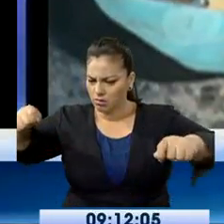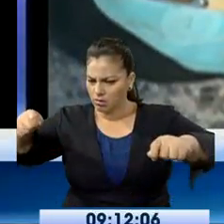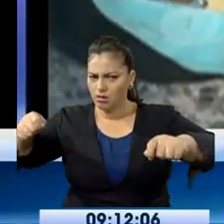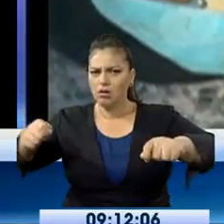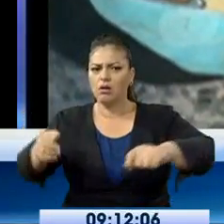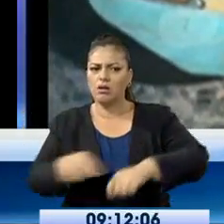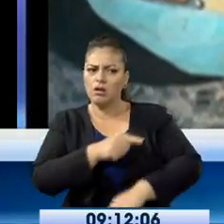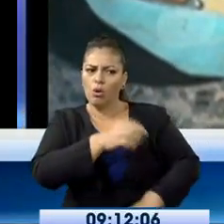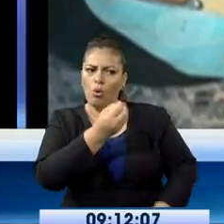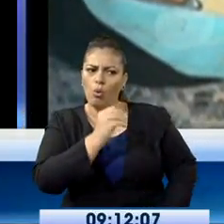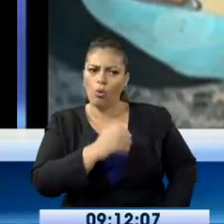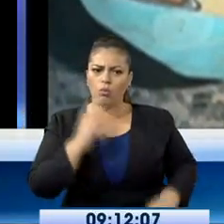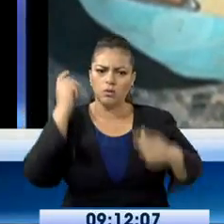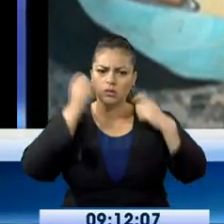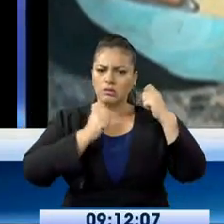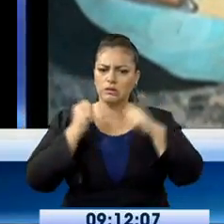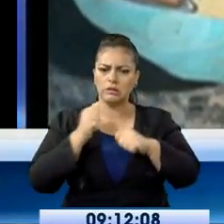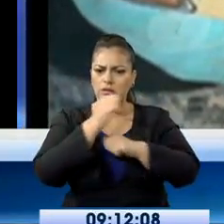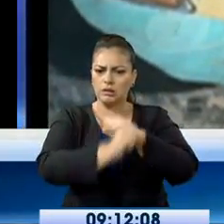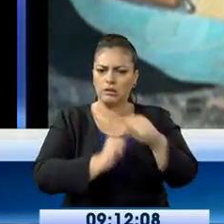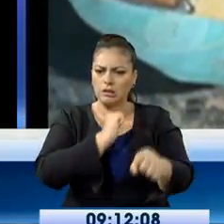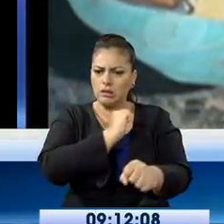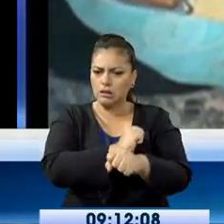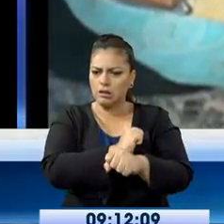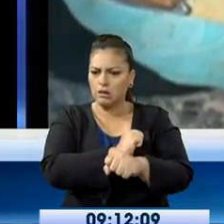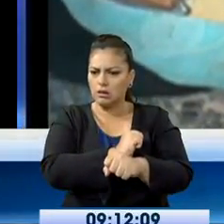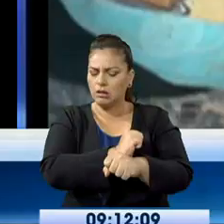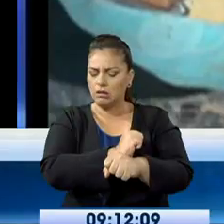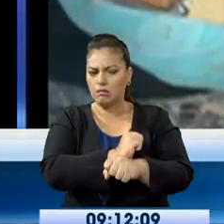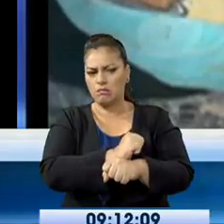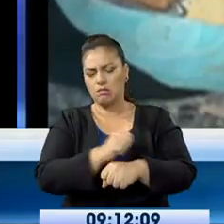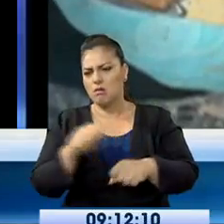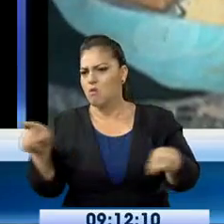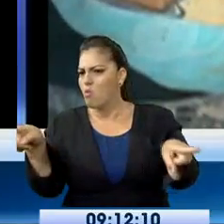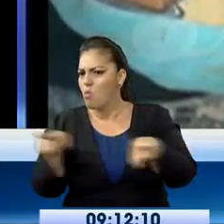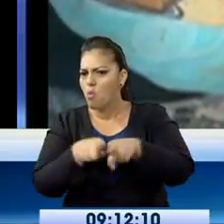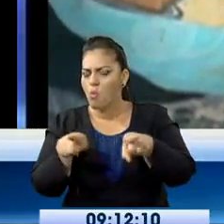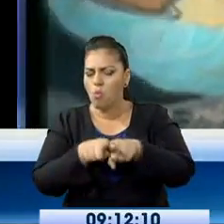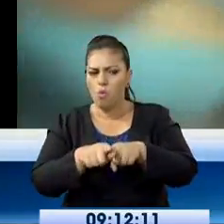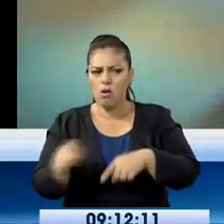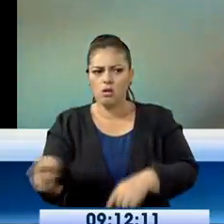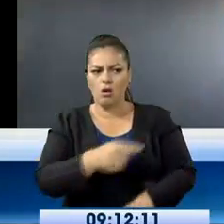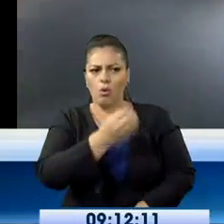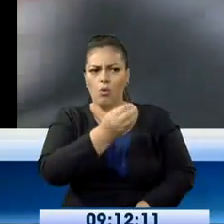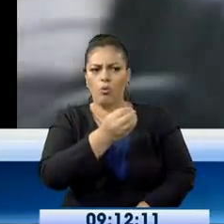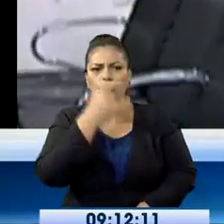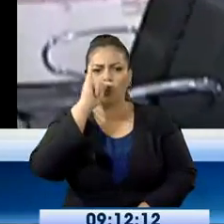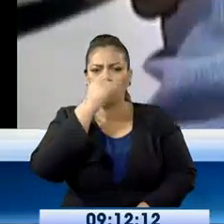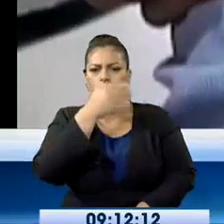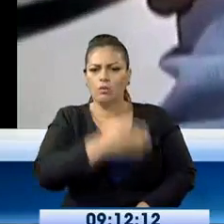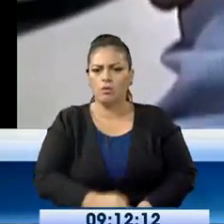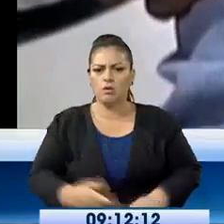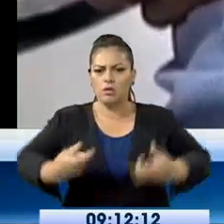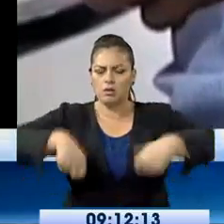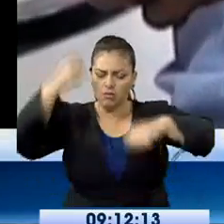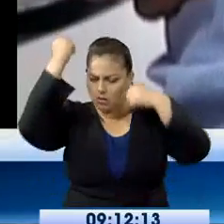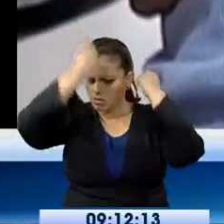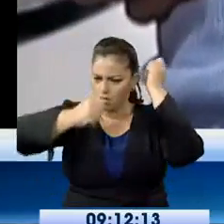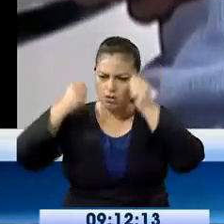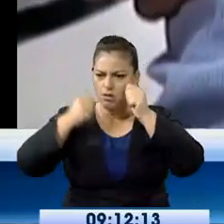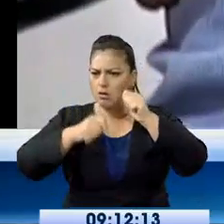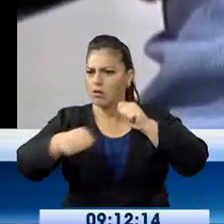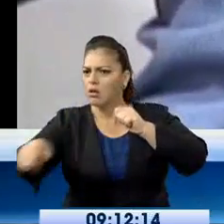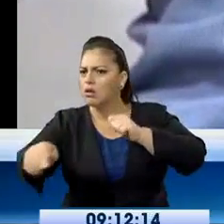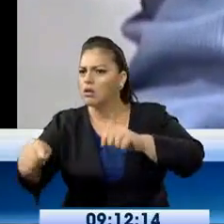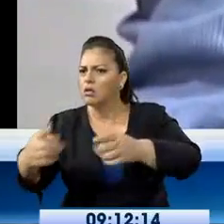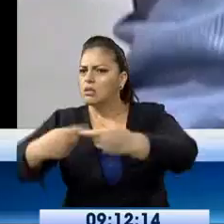cubierto su rostro, el mismo juego de sábanas que se encontró en el sitio del suceso en el lugar del allanamiento. 4 veces se me había entrado a mi casa. La